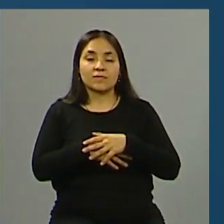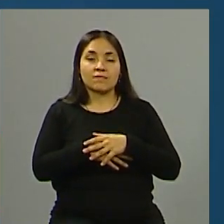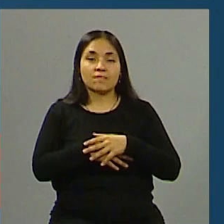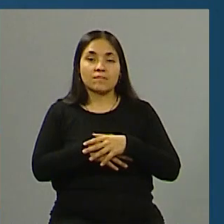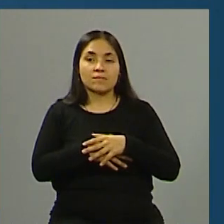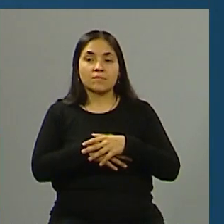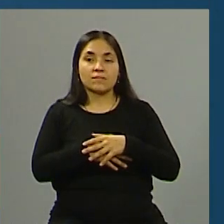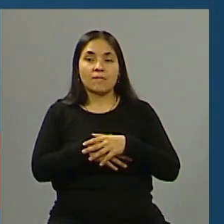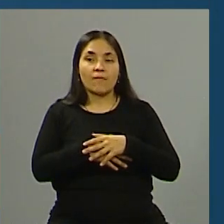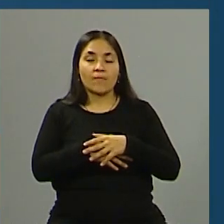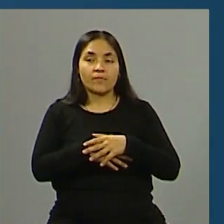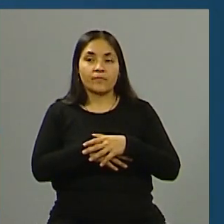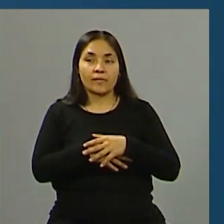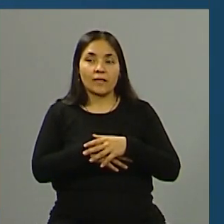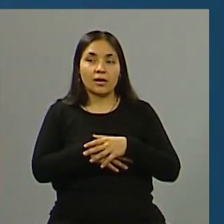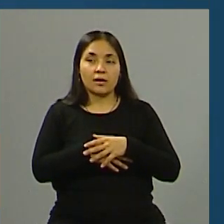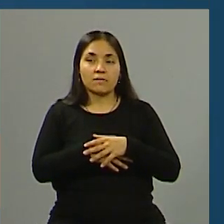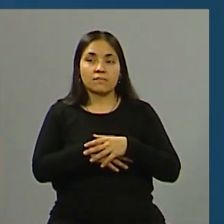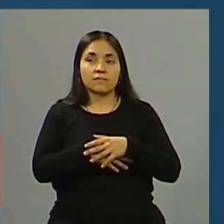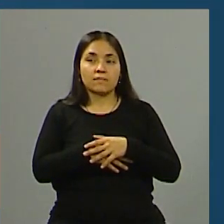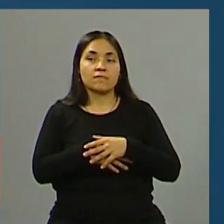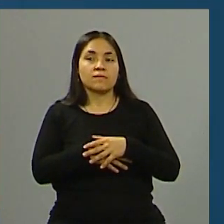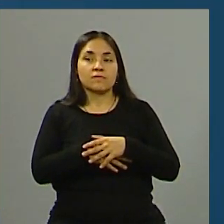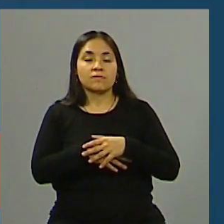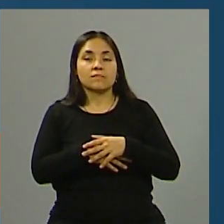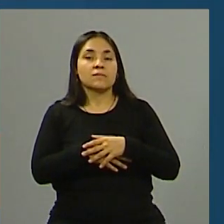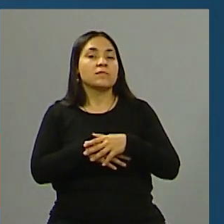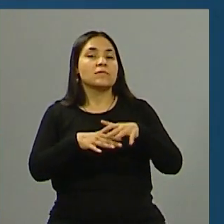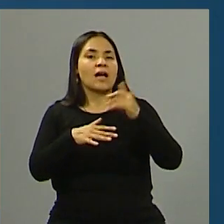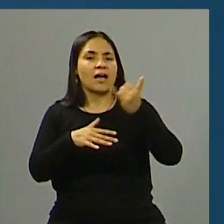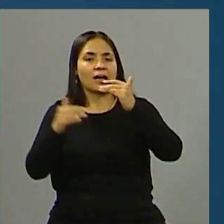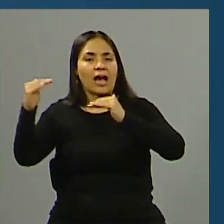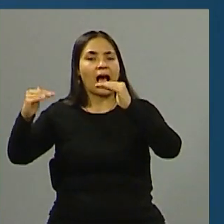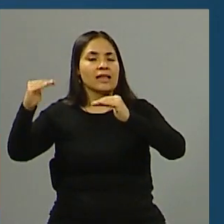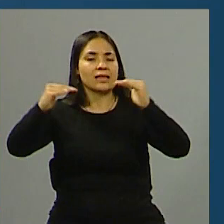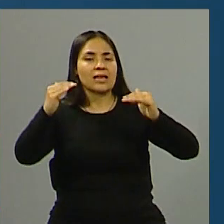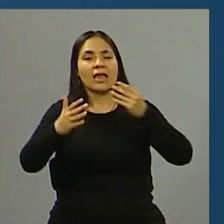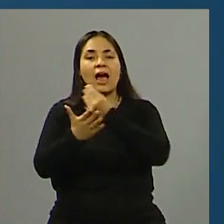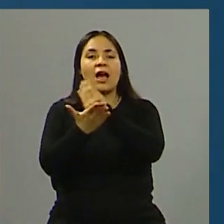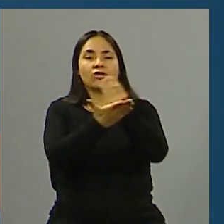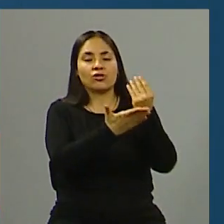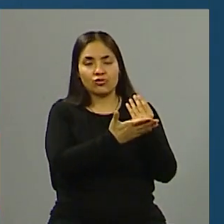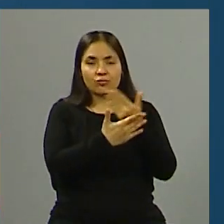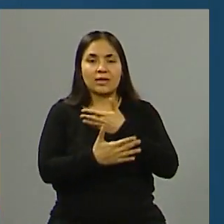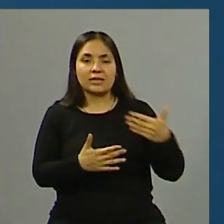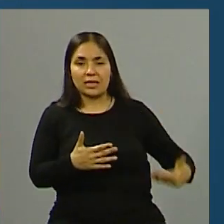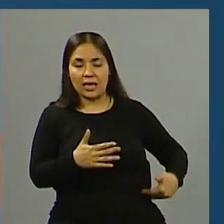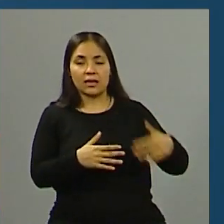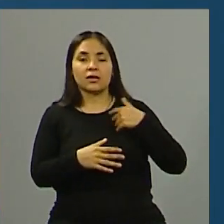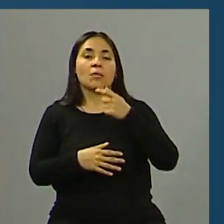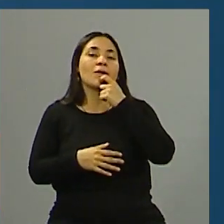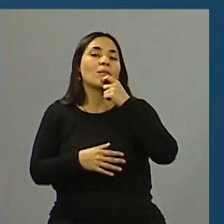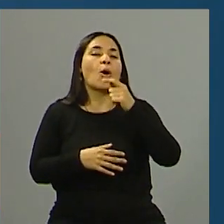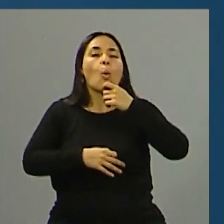un panorama bastante parejo, ¿no?, en cuanto a los candidatos, ¿qué expectativa tienen para el 2024? Digo, sea quien sea el que llegue